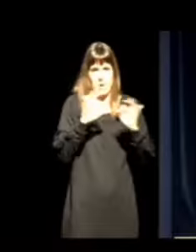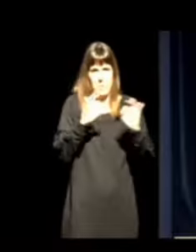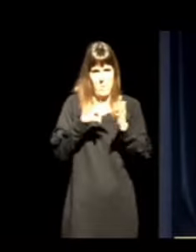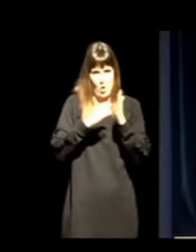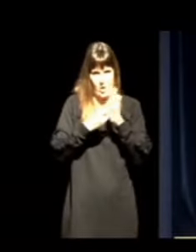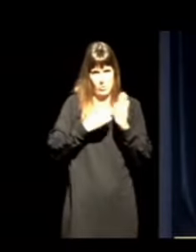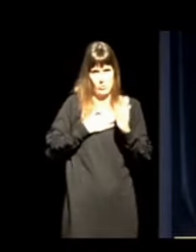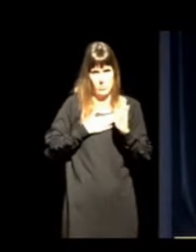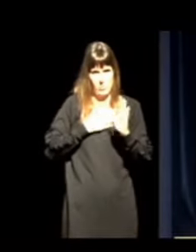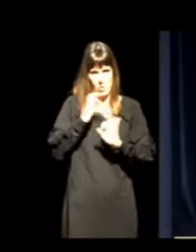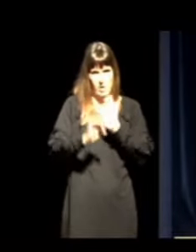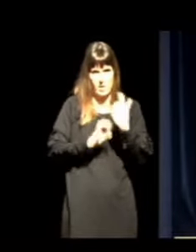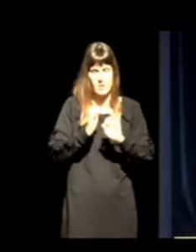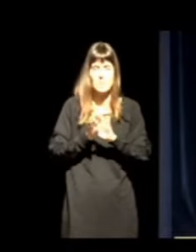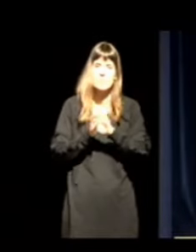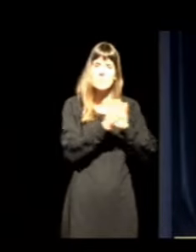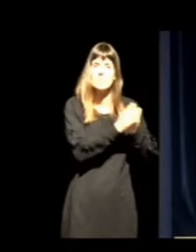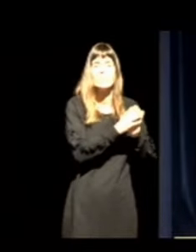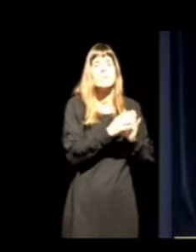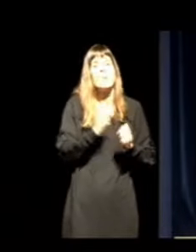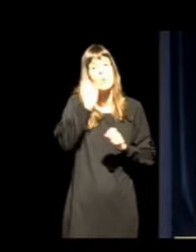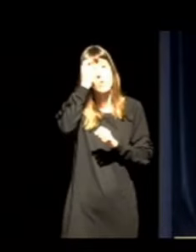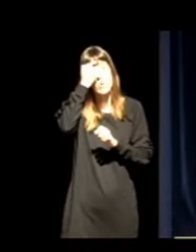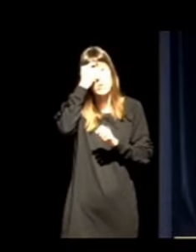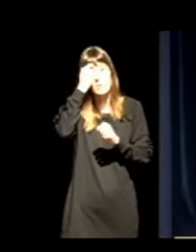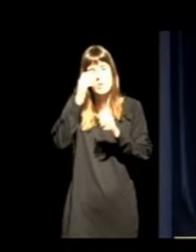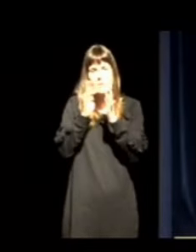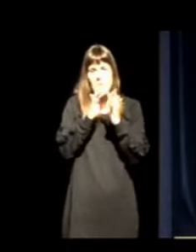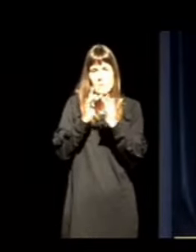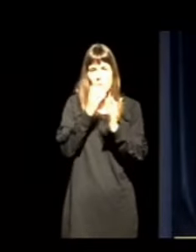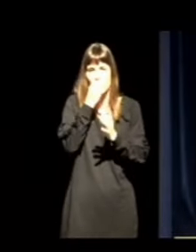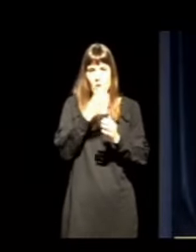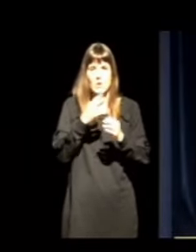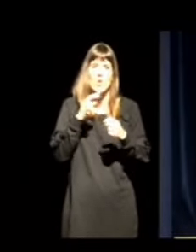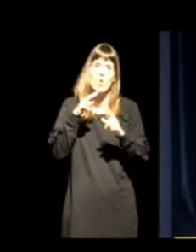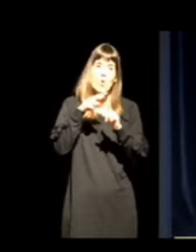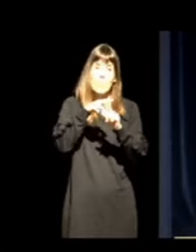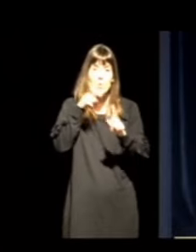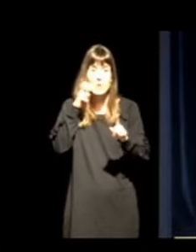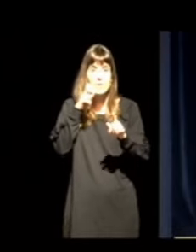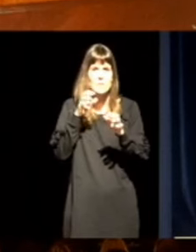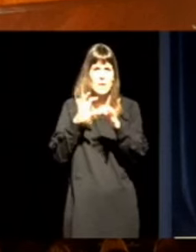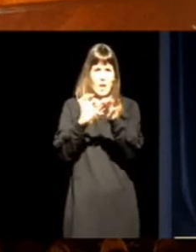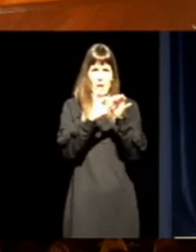¿Cómo es el buen trato? ¿Qué cosas tenemos que tener en cuenta el buen trato en la dimensión relacional?